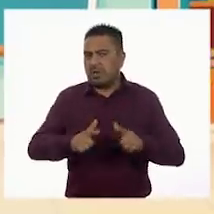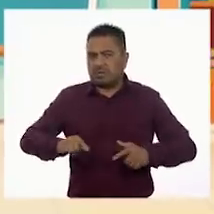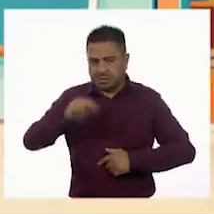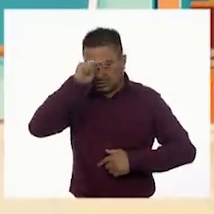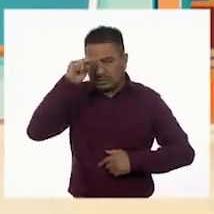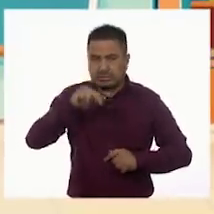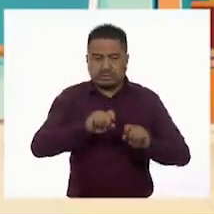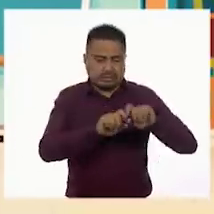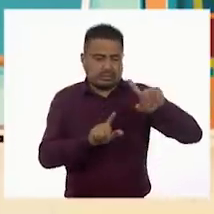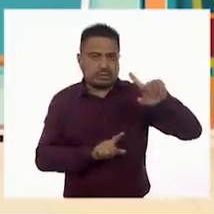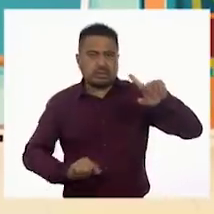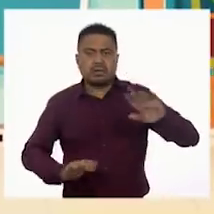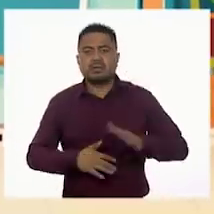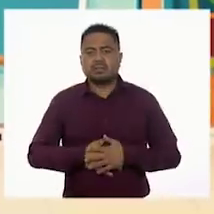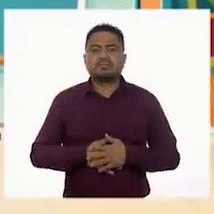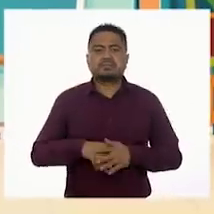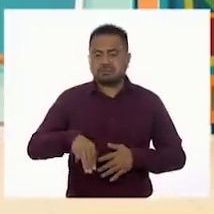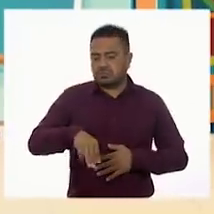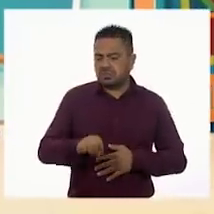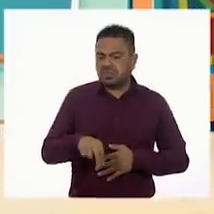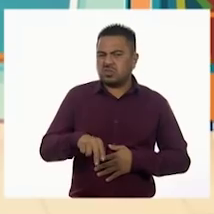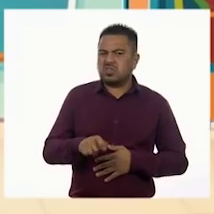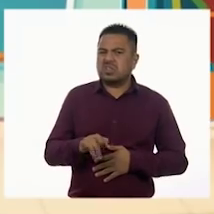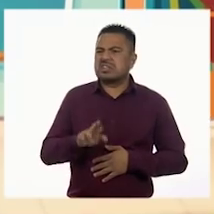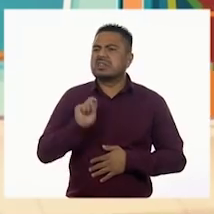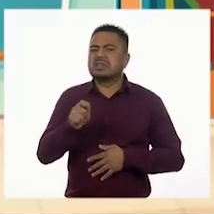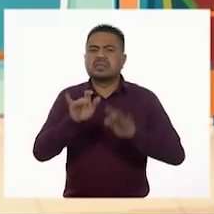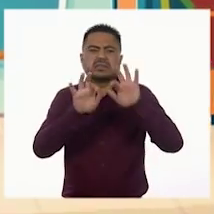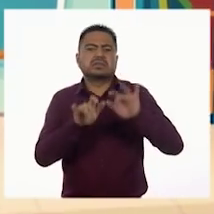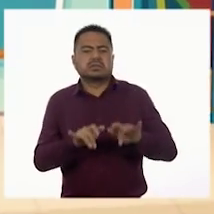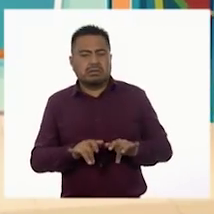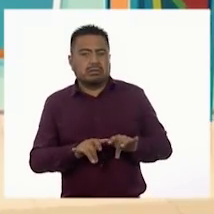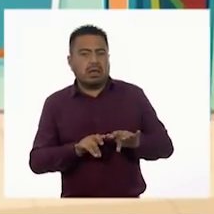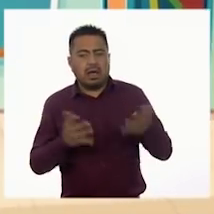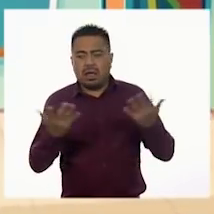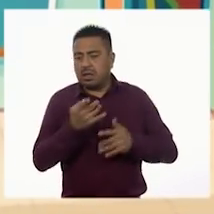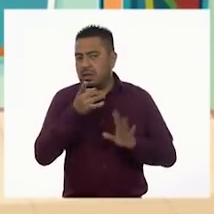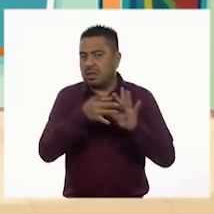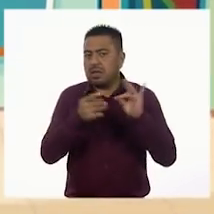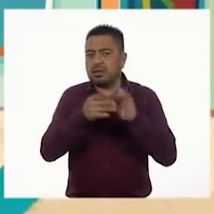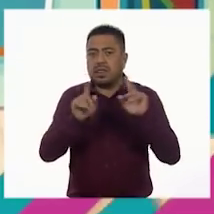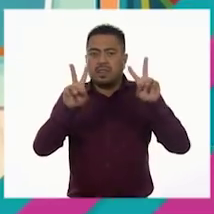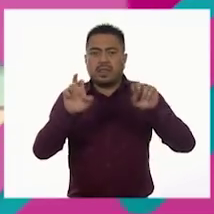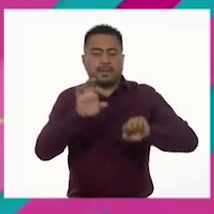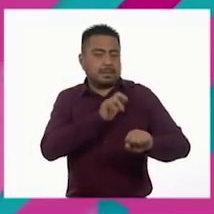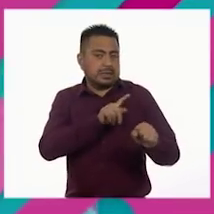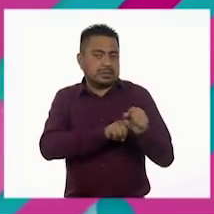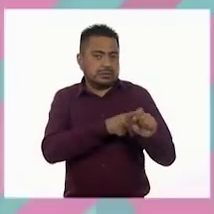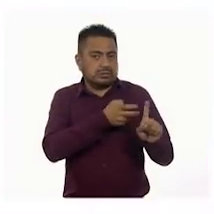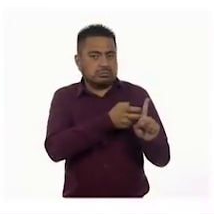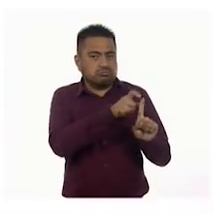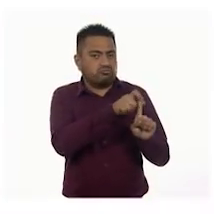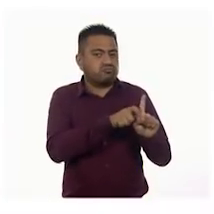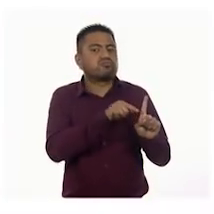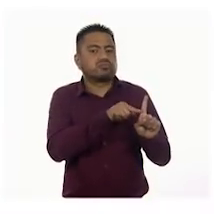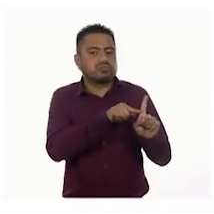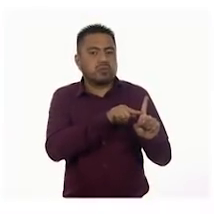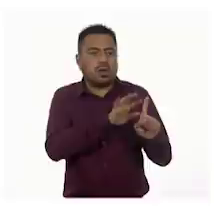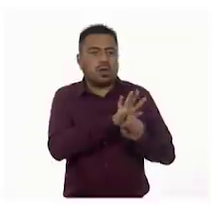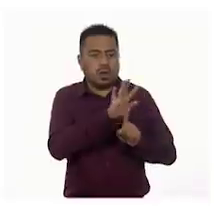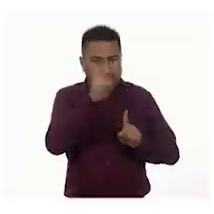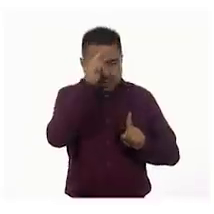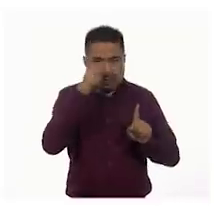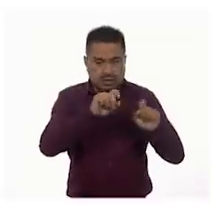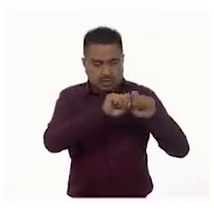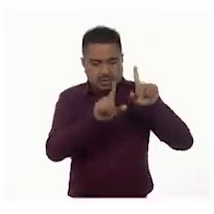México. Una monografía es un texto escrito que habla de un tema específico. En